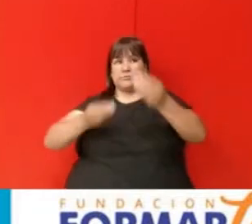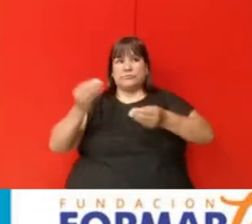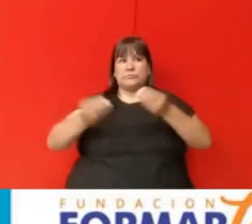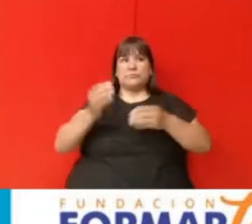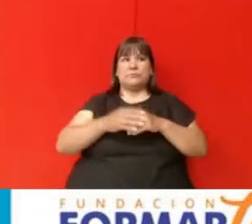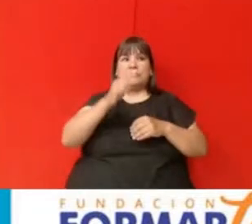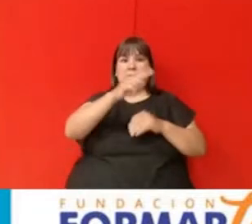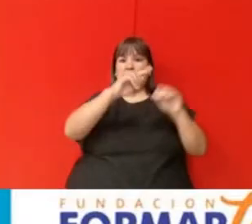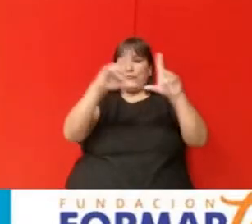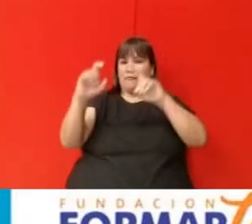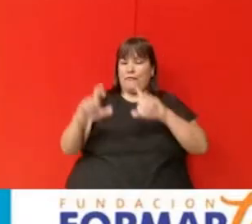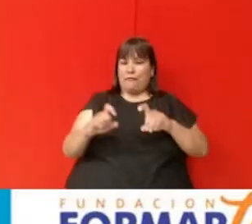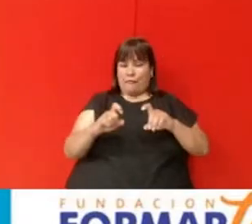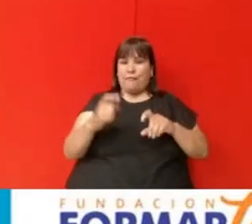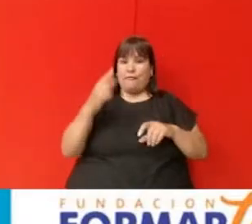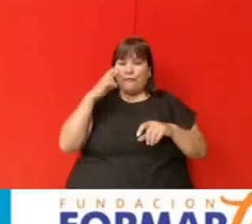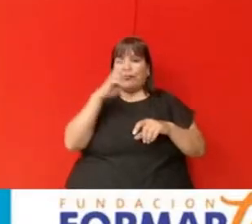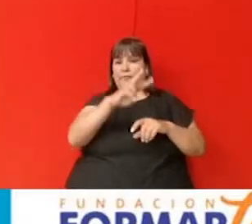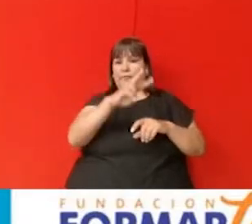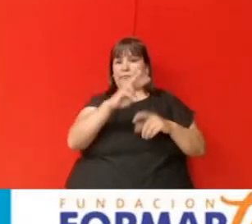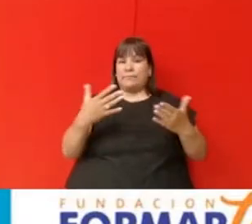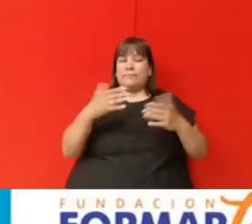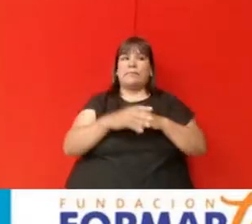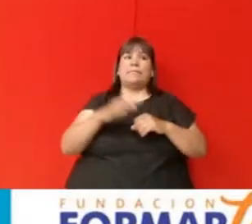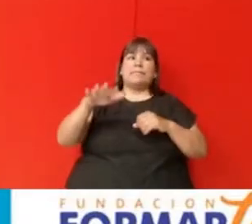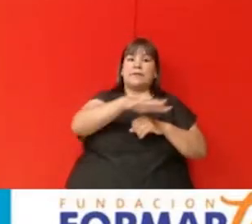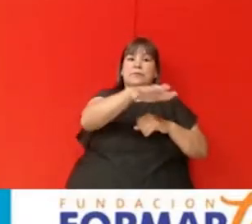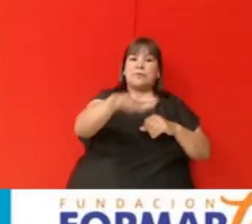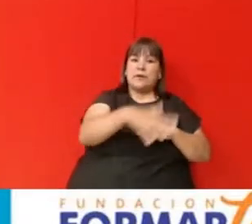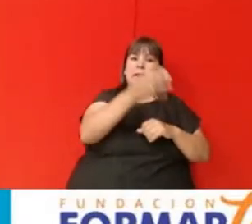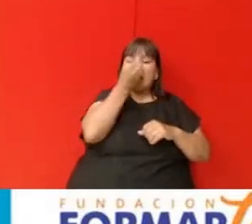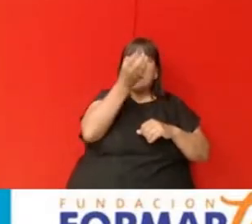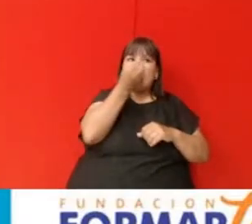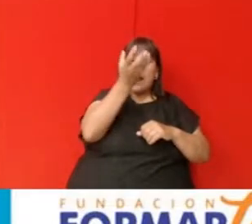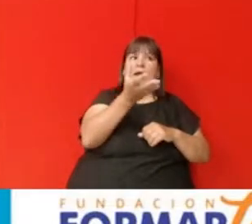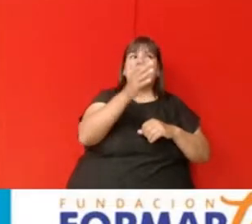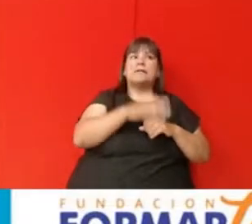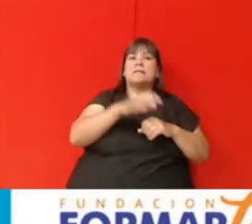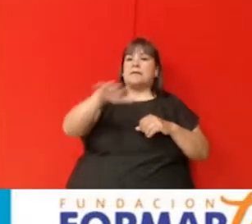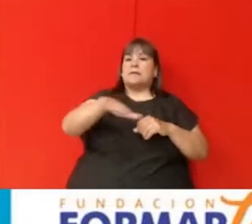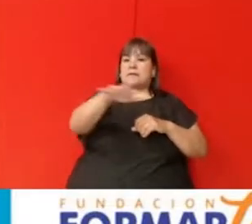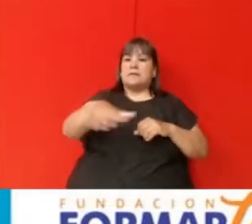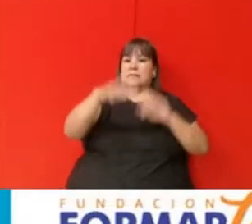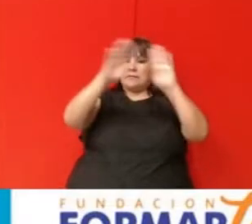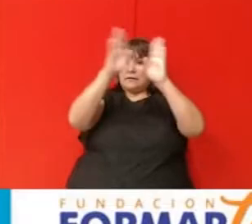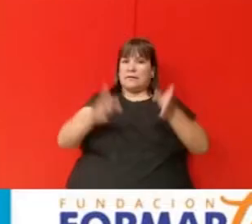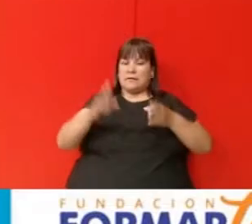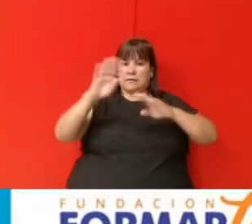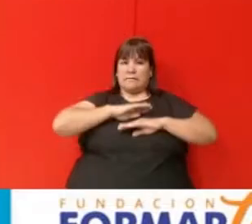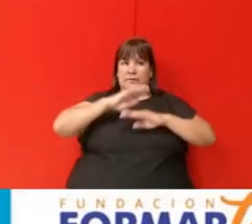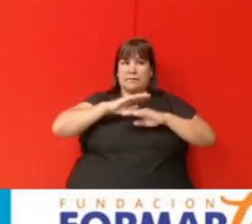Acá les puse algunas fotitos, el jardín, una habitación, el gimnasio, la